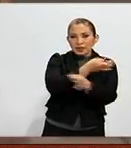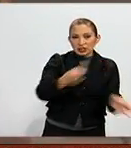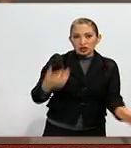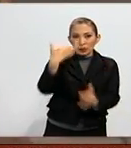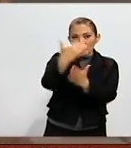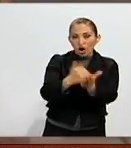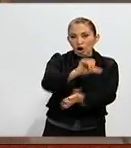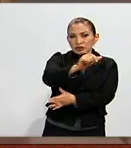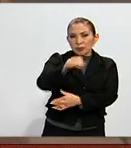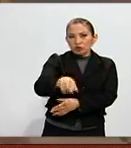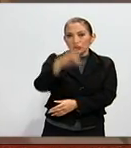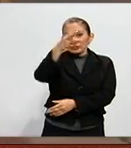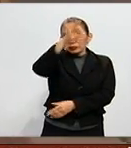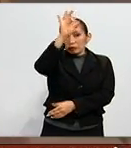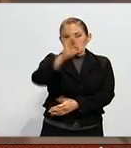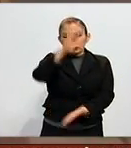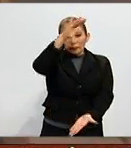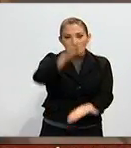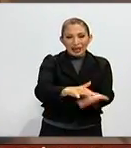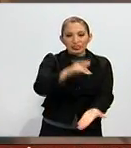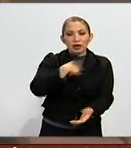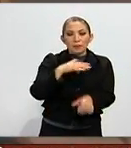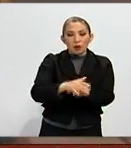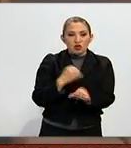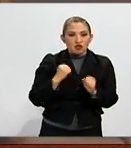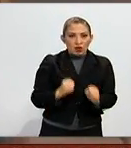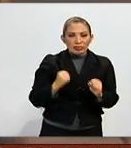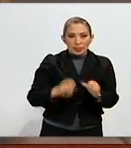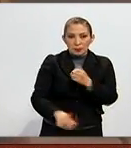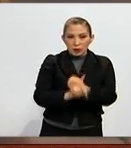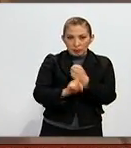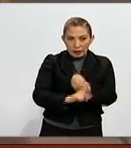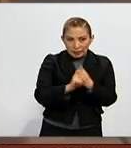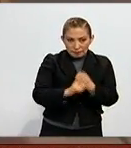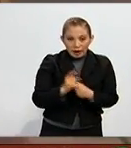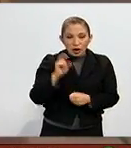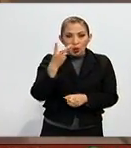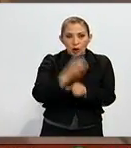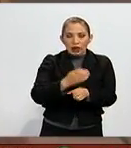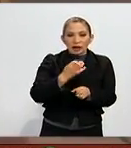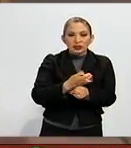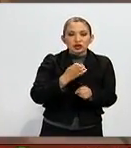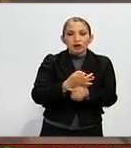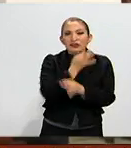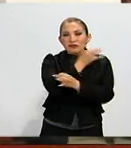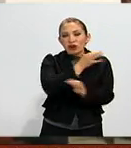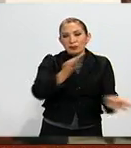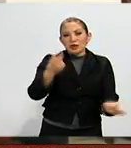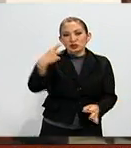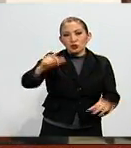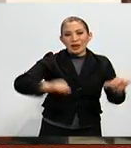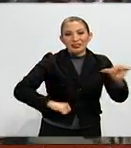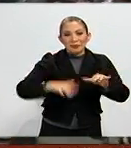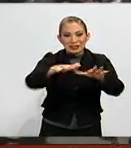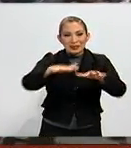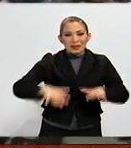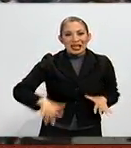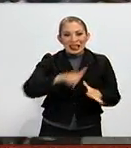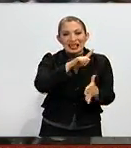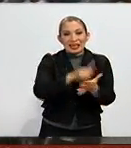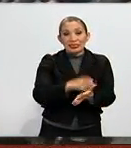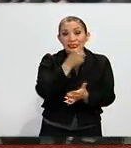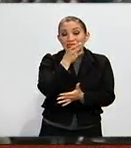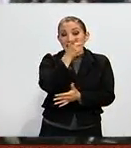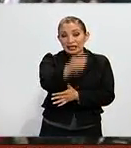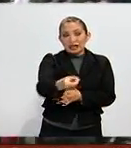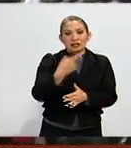reducir 11.3% los delitos de alto impacto. Al rendir su cuarto informe de actividades ante el Pleno de la Asamblea Legislativa,